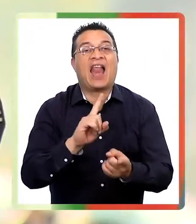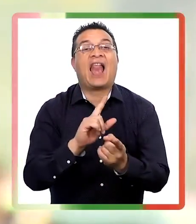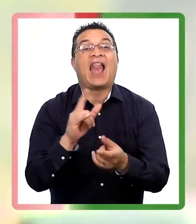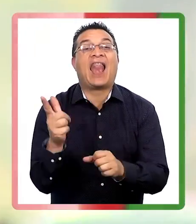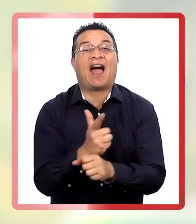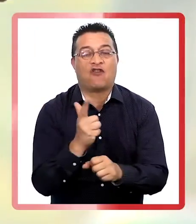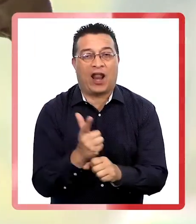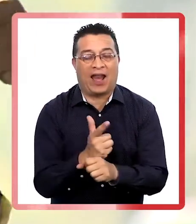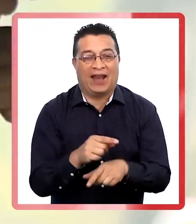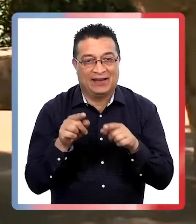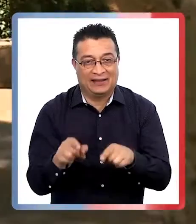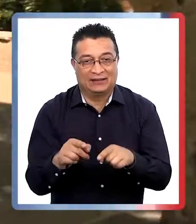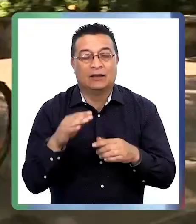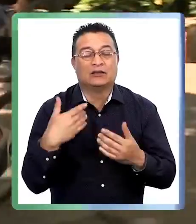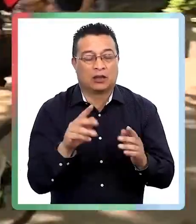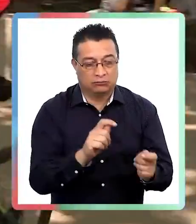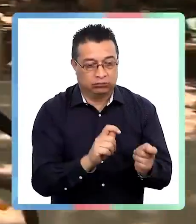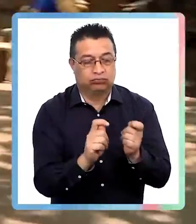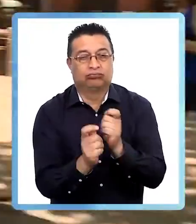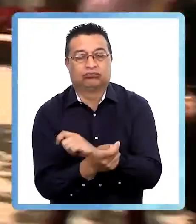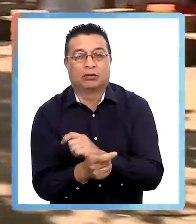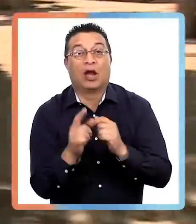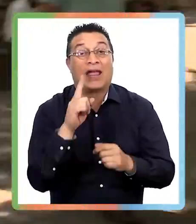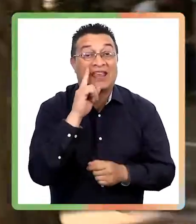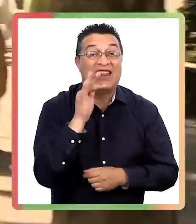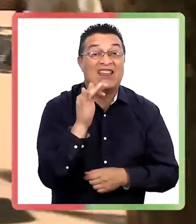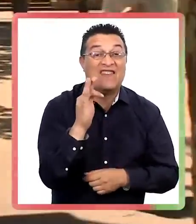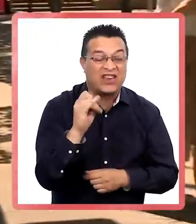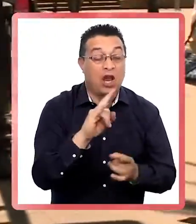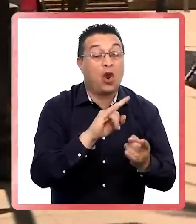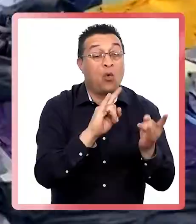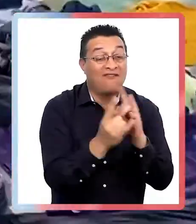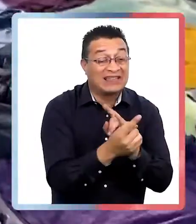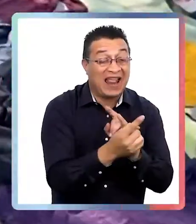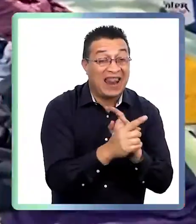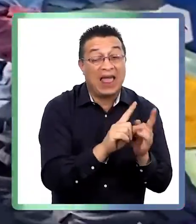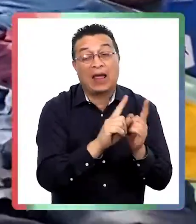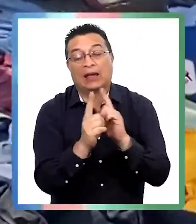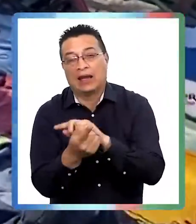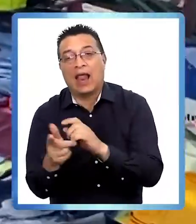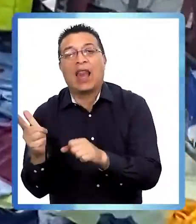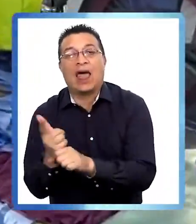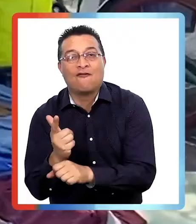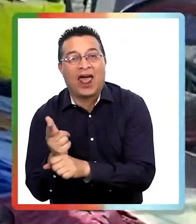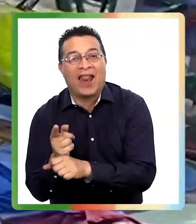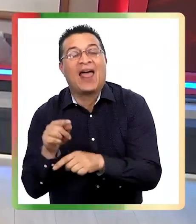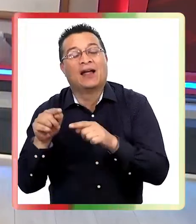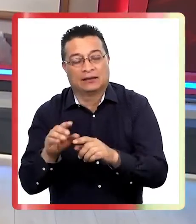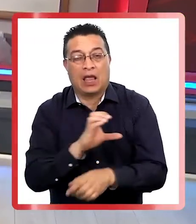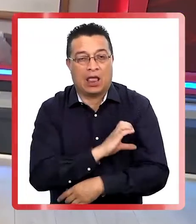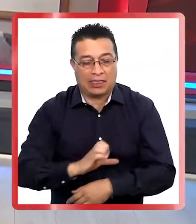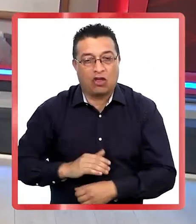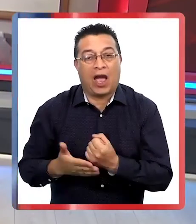laboral. El IFE laboral, Scarlett, fue el tránsito natural entre el IFE universal a un IFE laboral en que el Estado